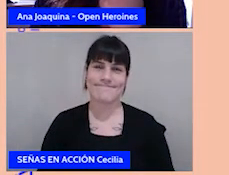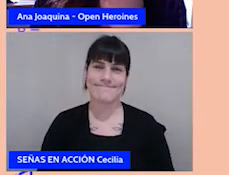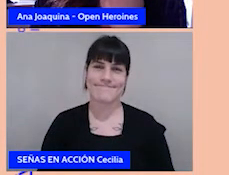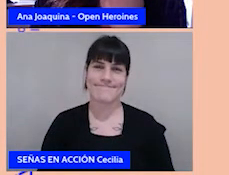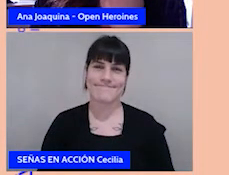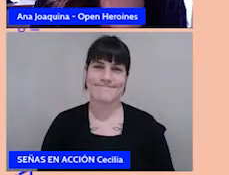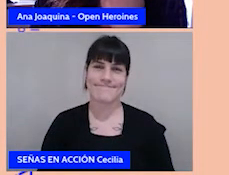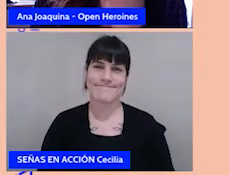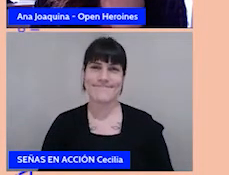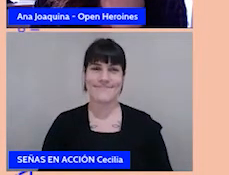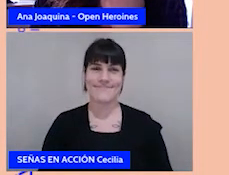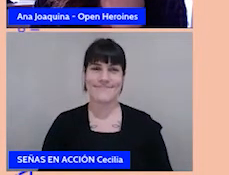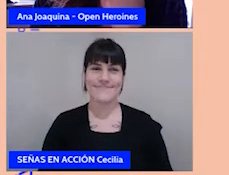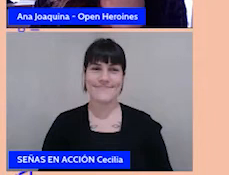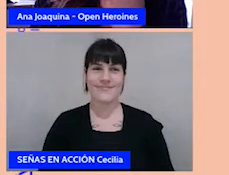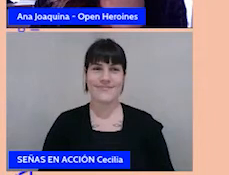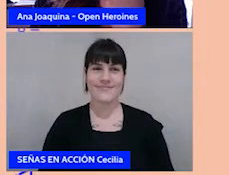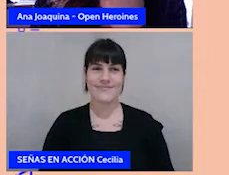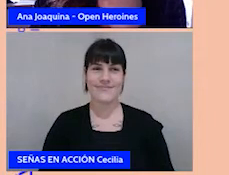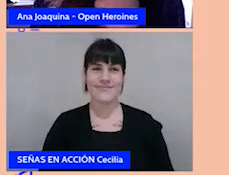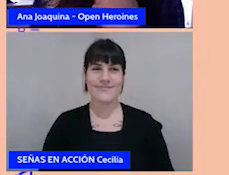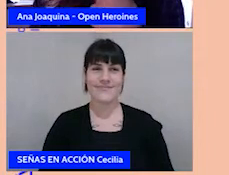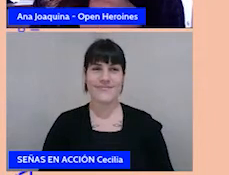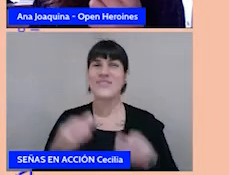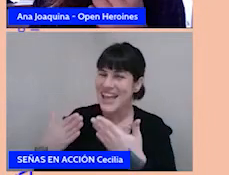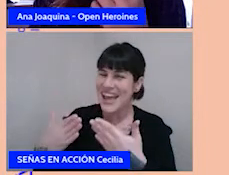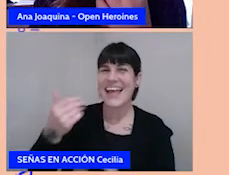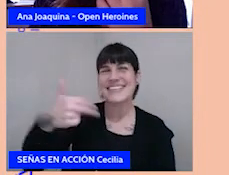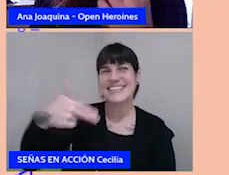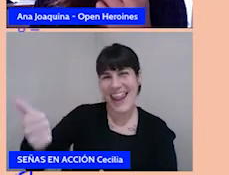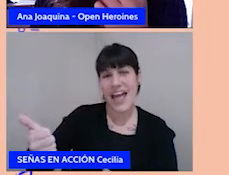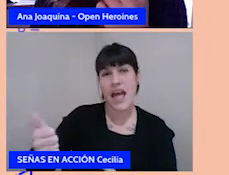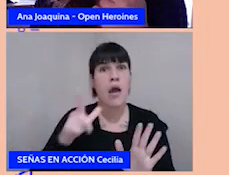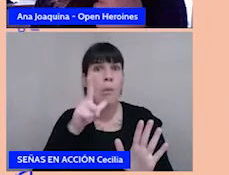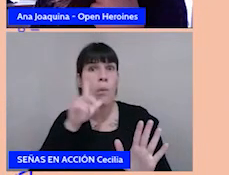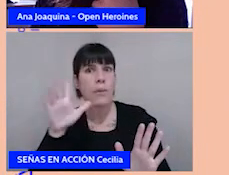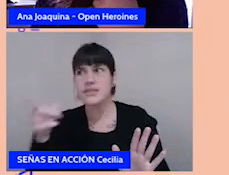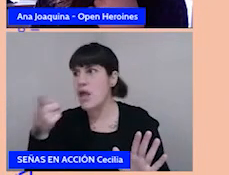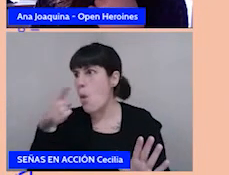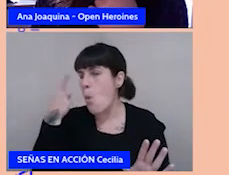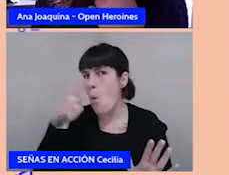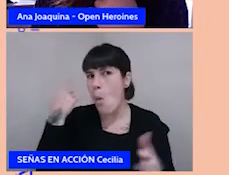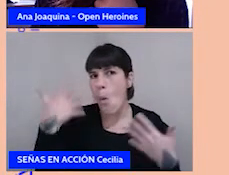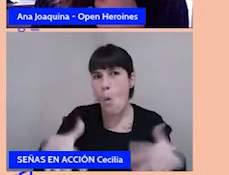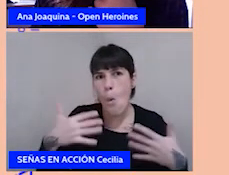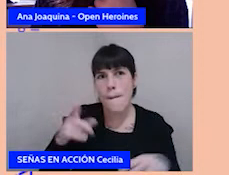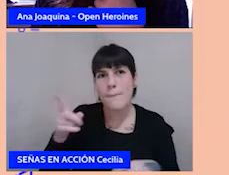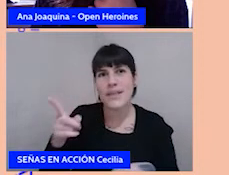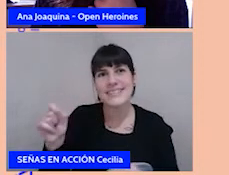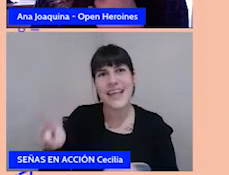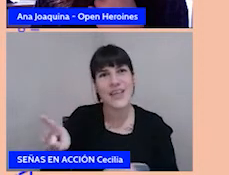Muchas gracias, Ana. Me pareció súper interesante cómo surgió su comunidad.